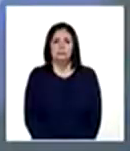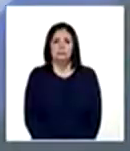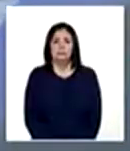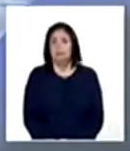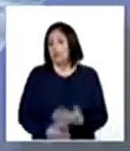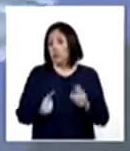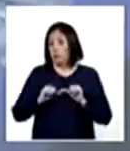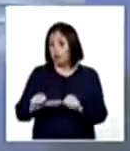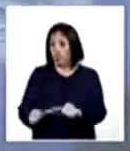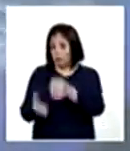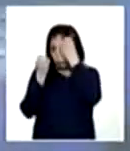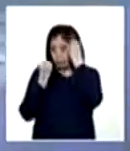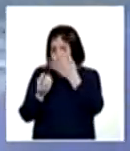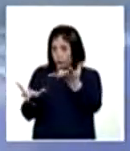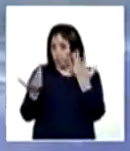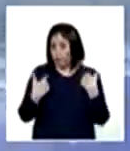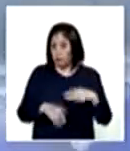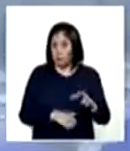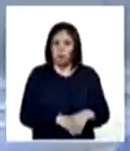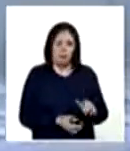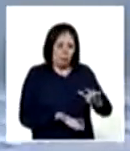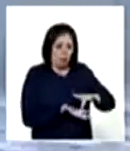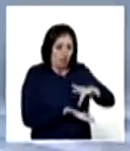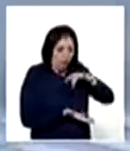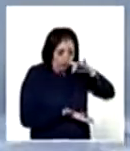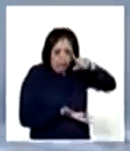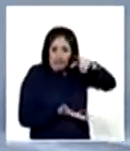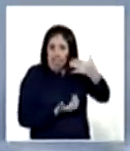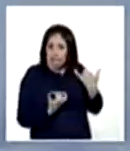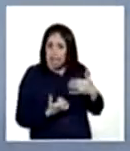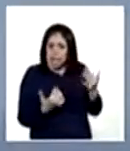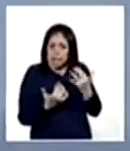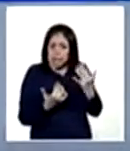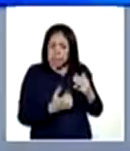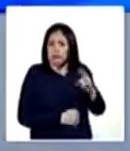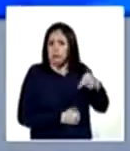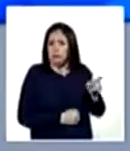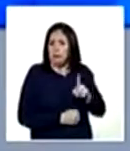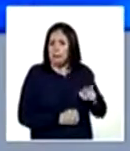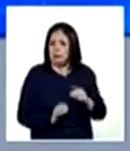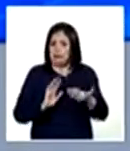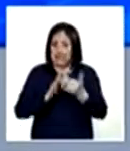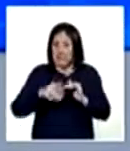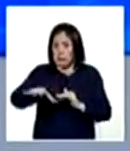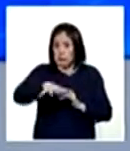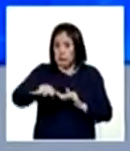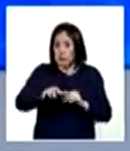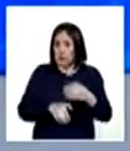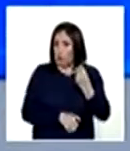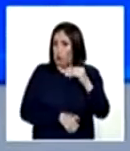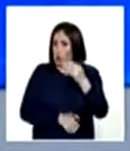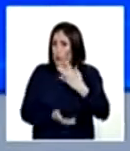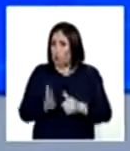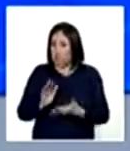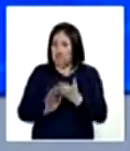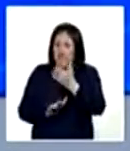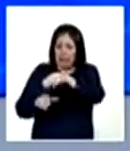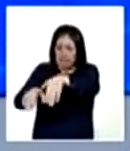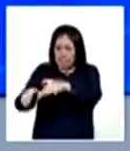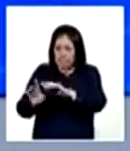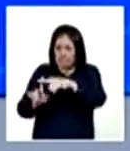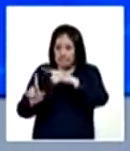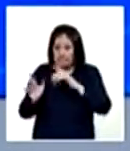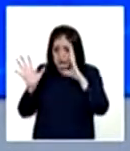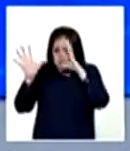Y seguimos con la información y un Halloween lleno de terror se vivió esta vez en Huaraz. En esta ciudad muchos jóvenes recorrieron el principal cementerio durante